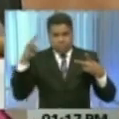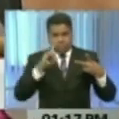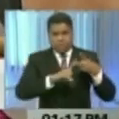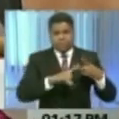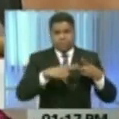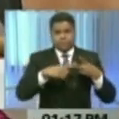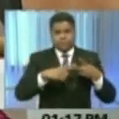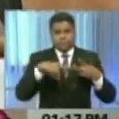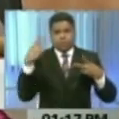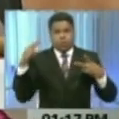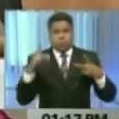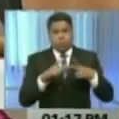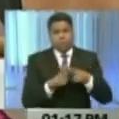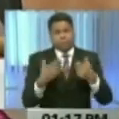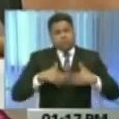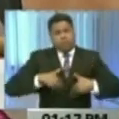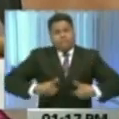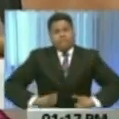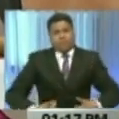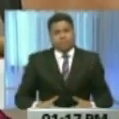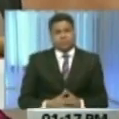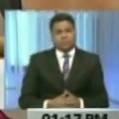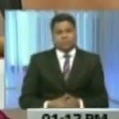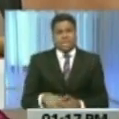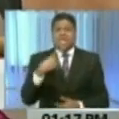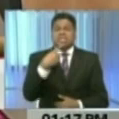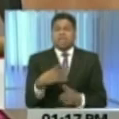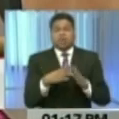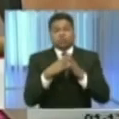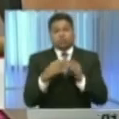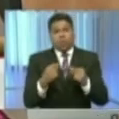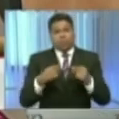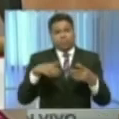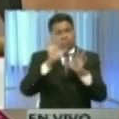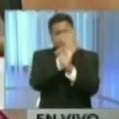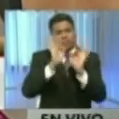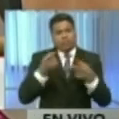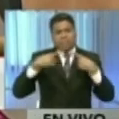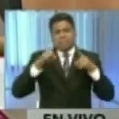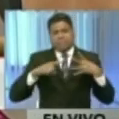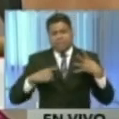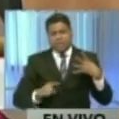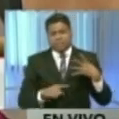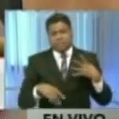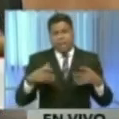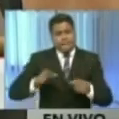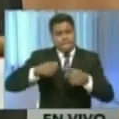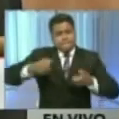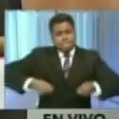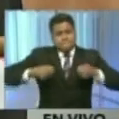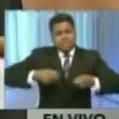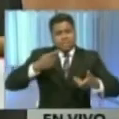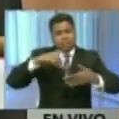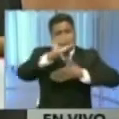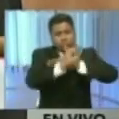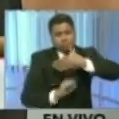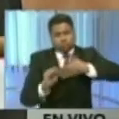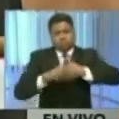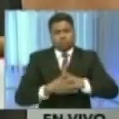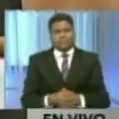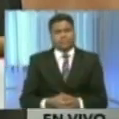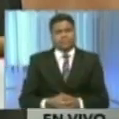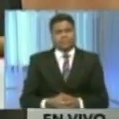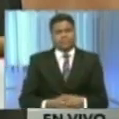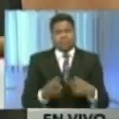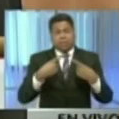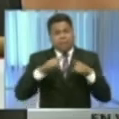ha sumado a este esfuerzo, dieron una dimensión distinta al Mercosur, completamente distinta, una dimensión que iba más